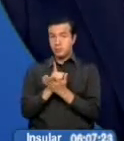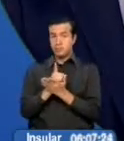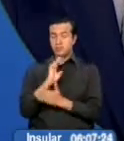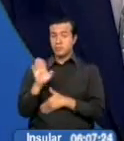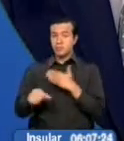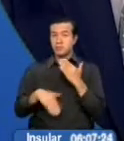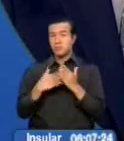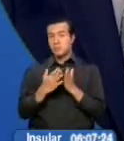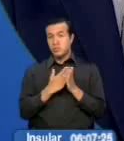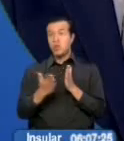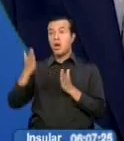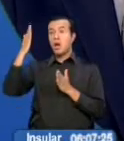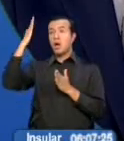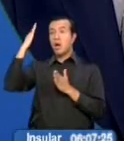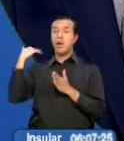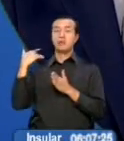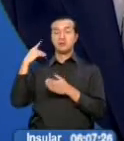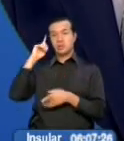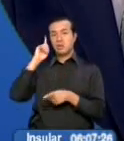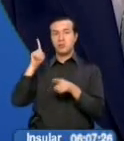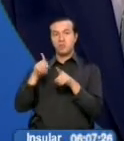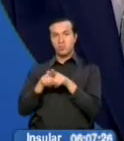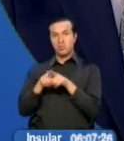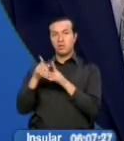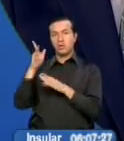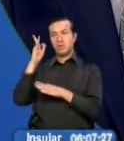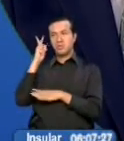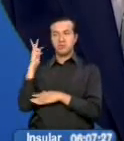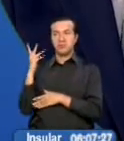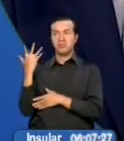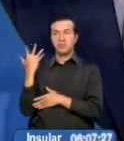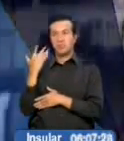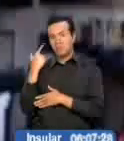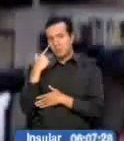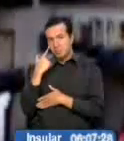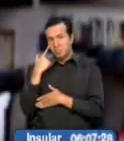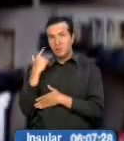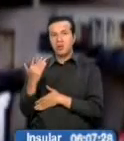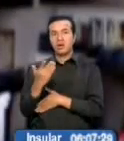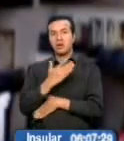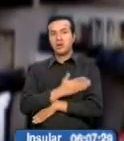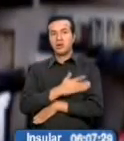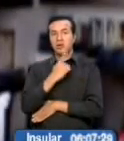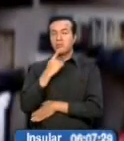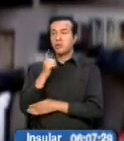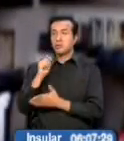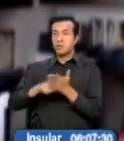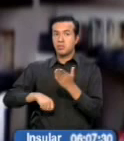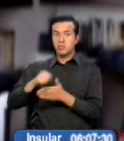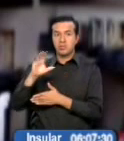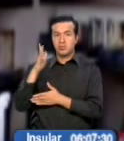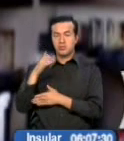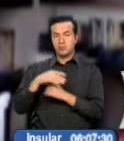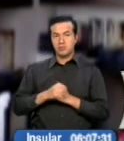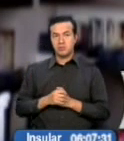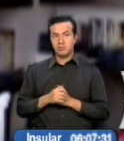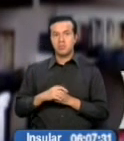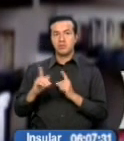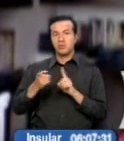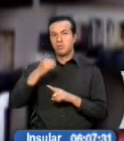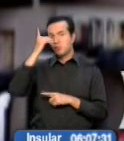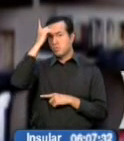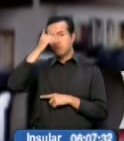negociaciones anteriores que se ha hecho no han considerado la opción de una refrendación. Fue una